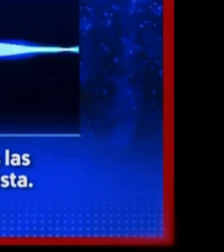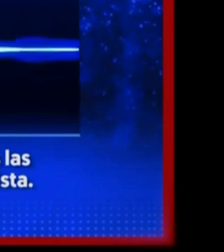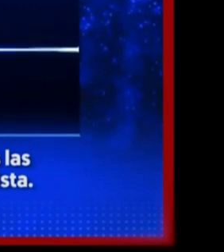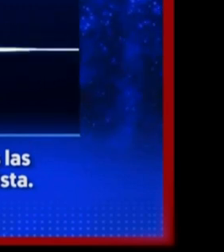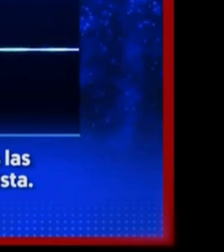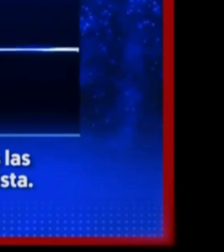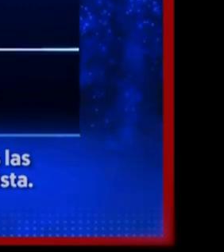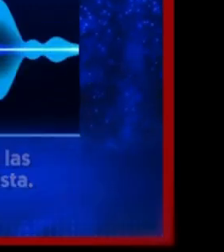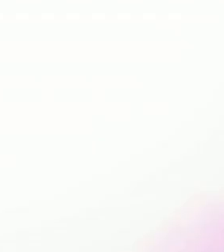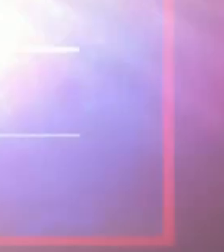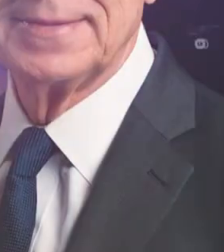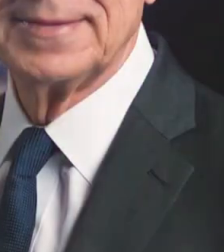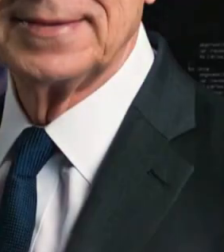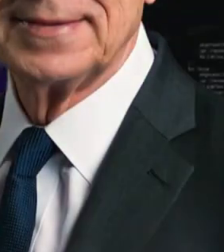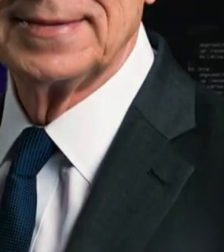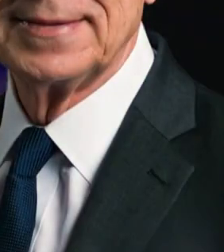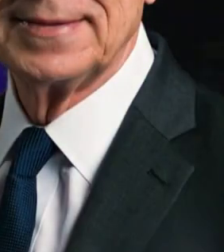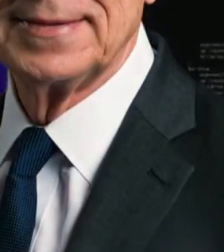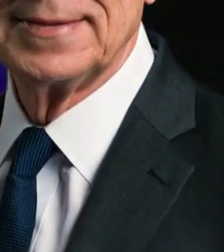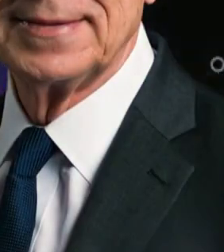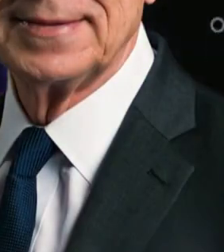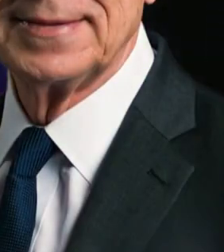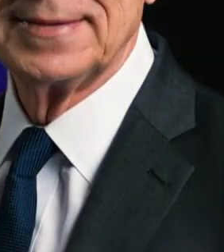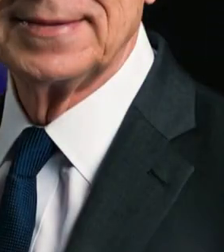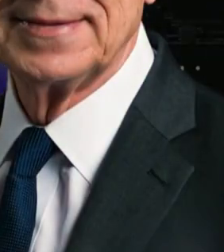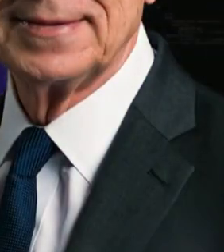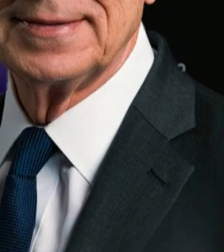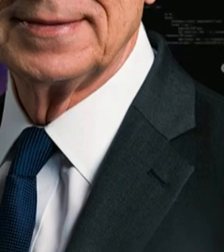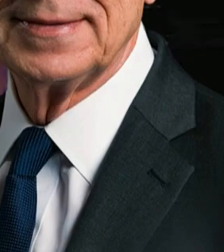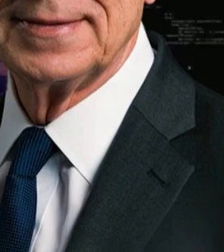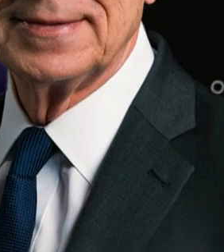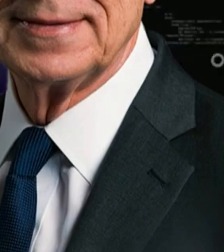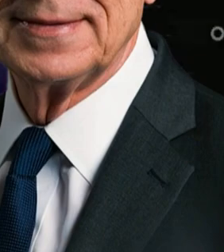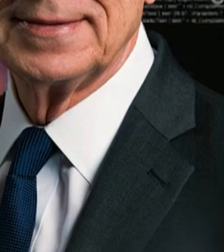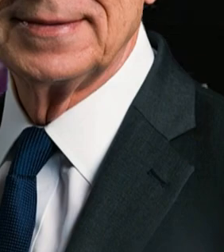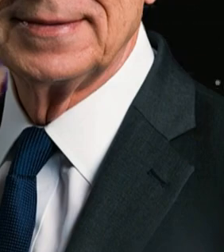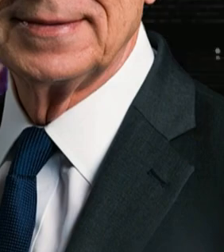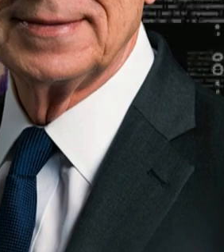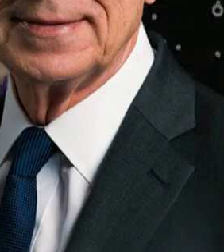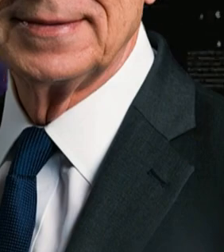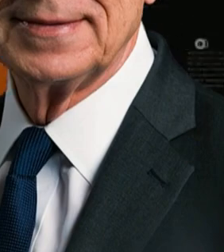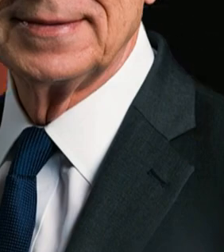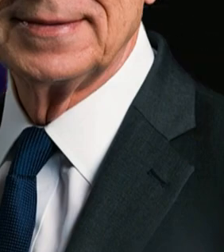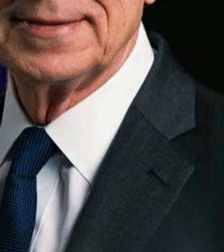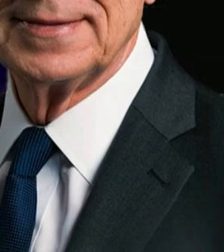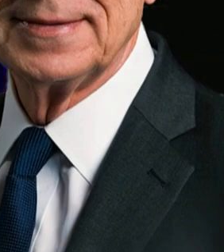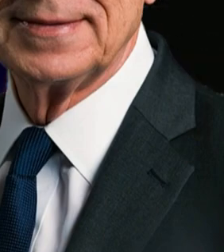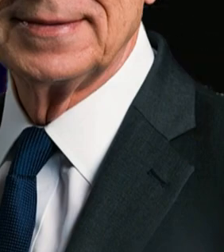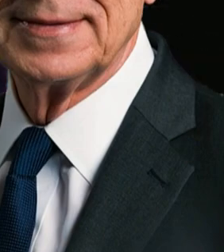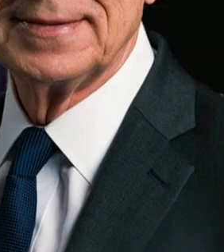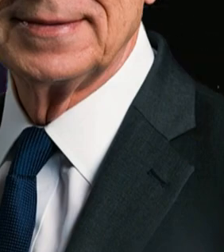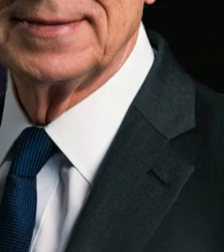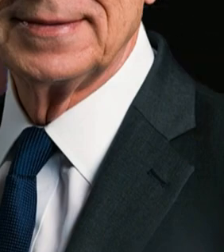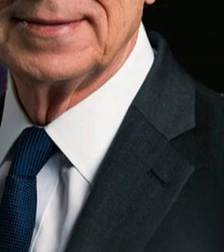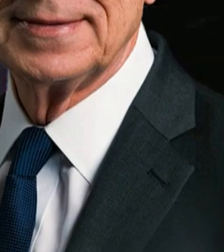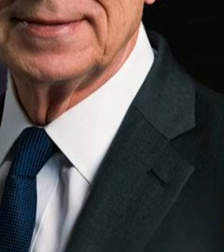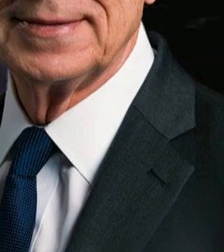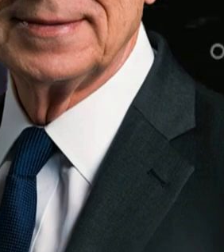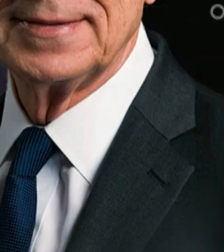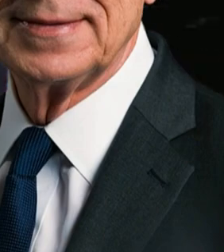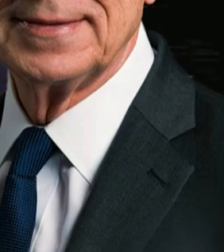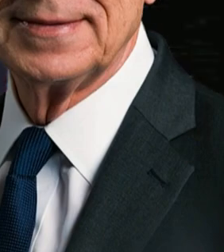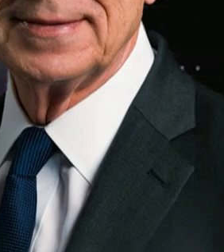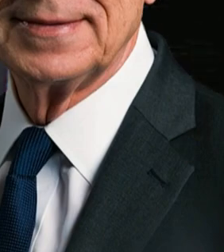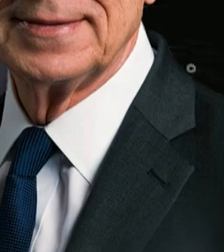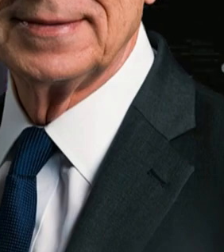causado, entonces hoy utiliza. Además, aseguró que el neoliberalismo se ha convertido en un término utilizado popularmente entre